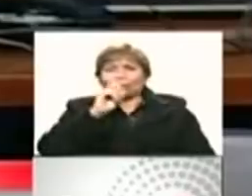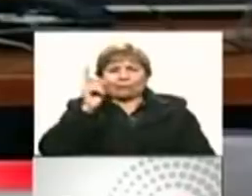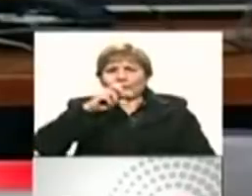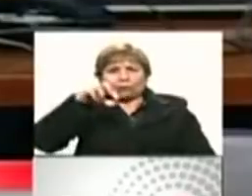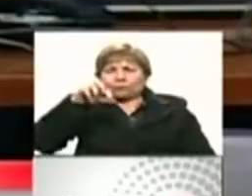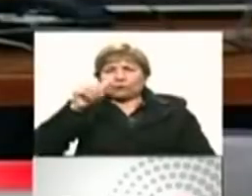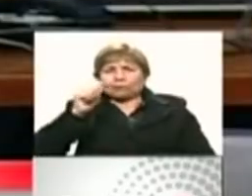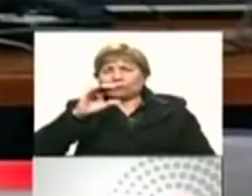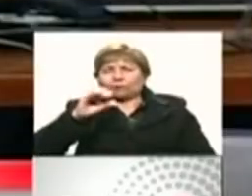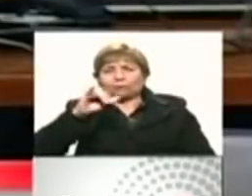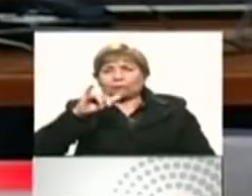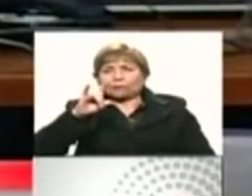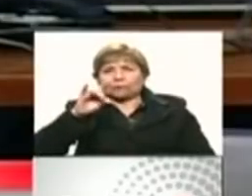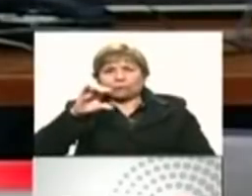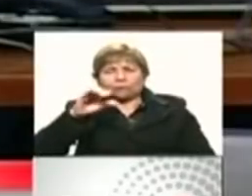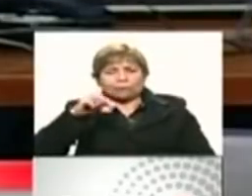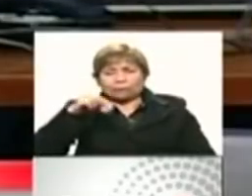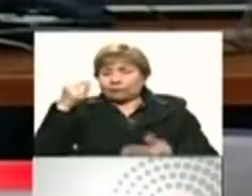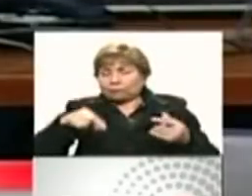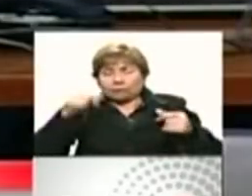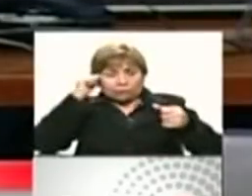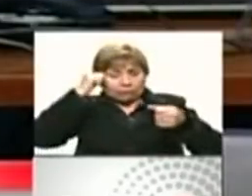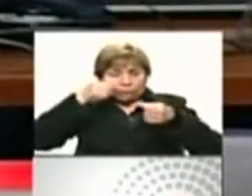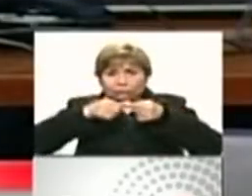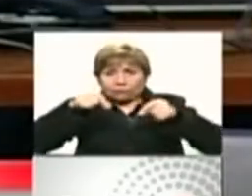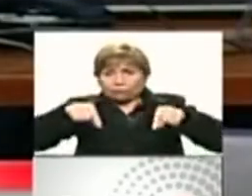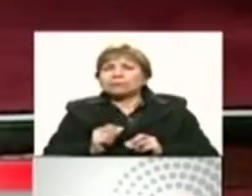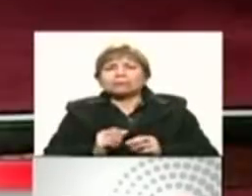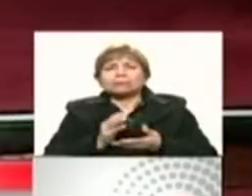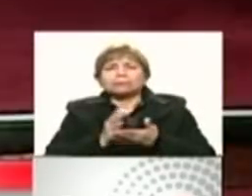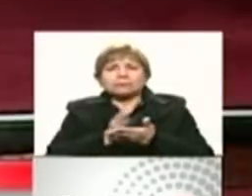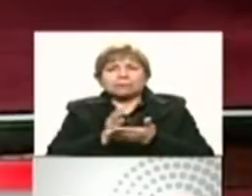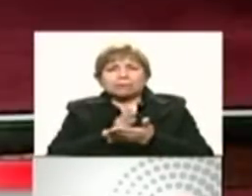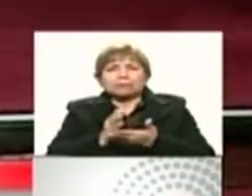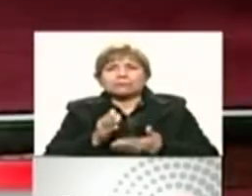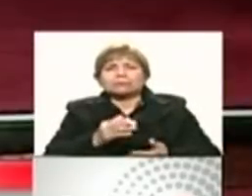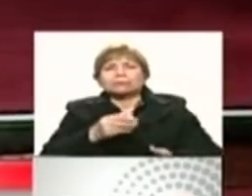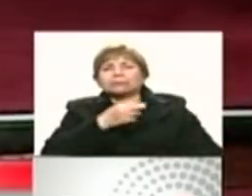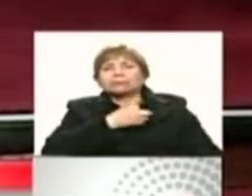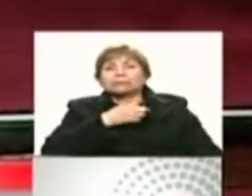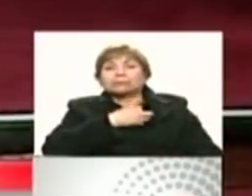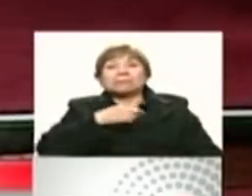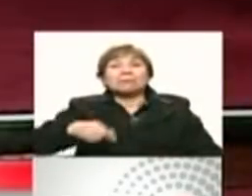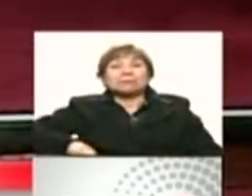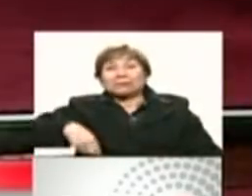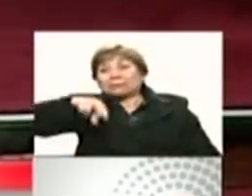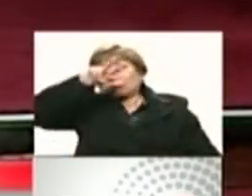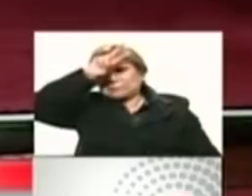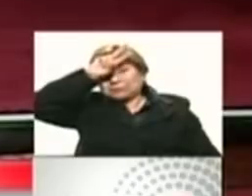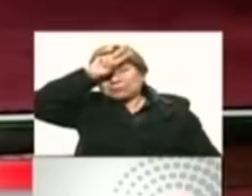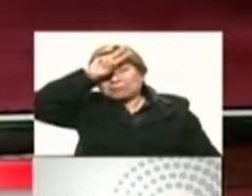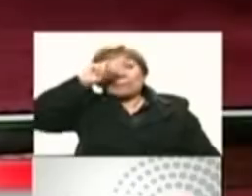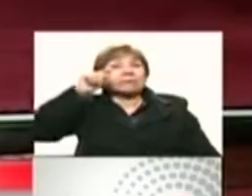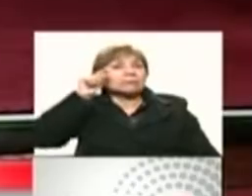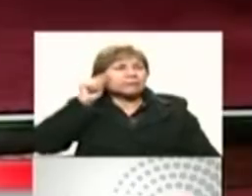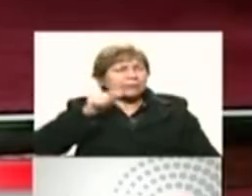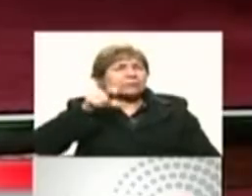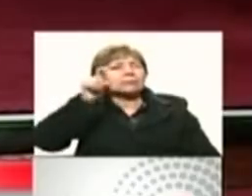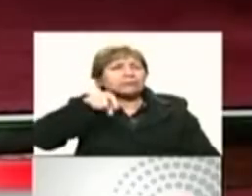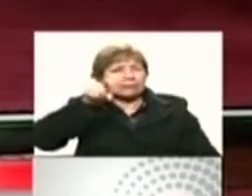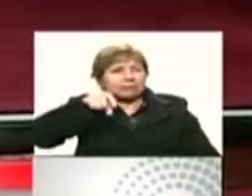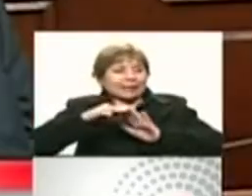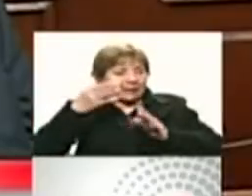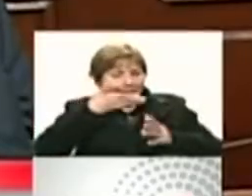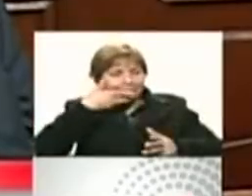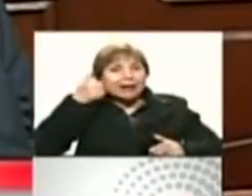de estas circunstancias. Fernando, sí. Muchas gracias. Un saludo para cada uno de ustedes. Gracias. Salud. Gracias. Si había una pregunta de Carlos, simplemente